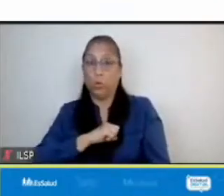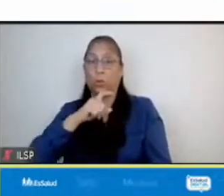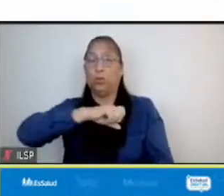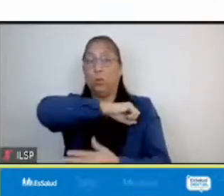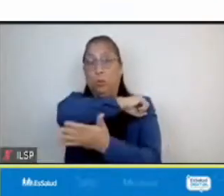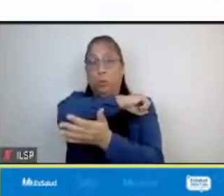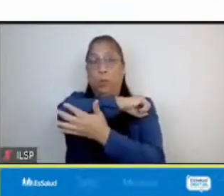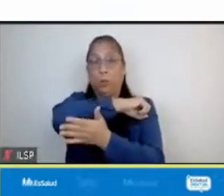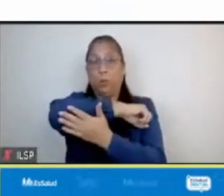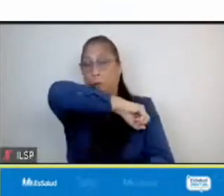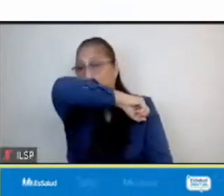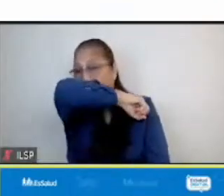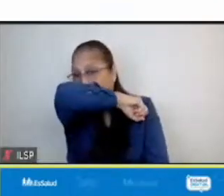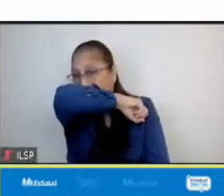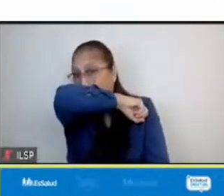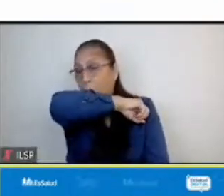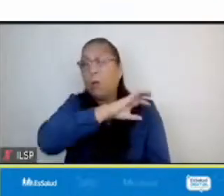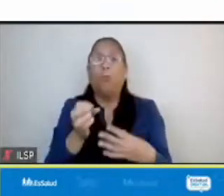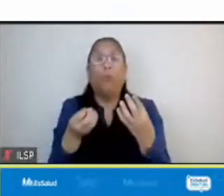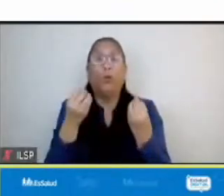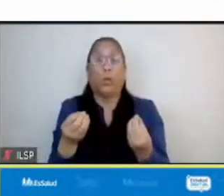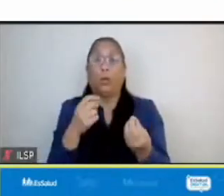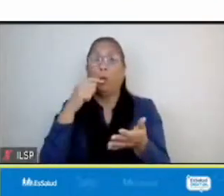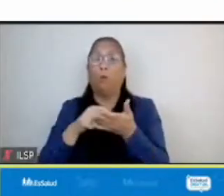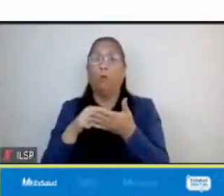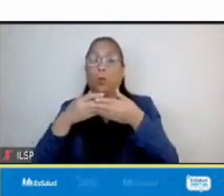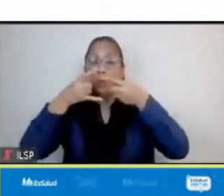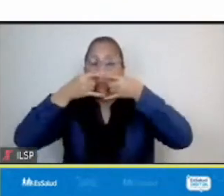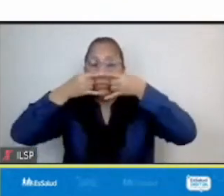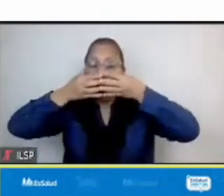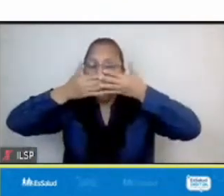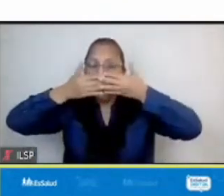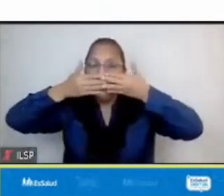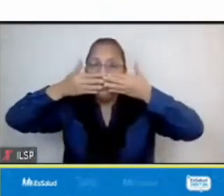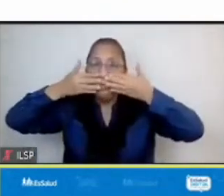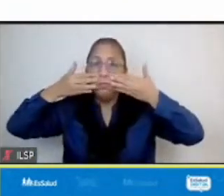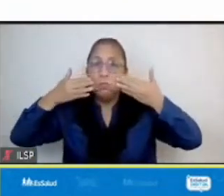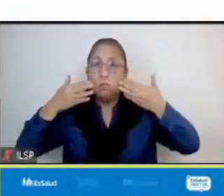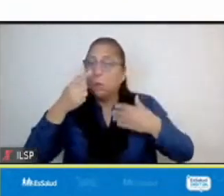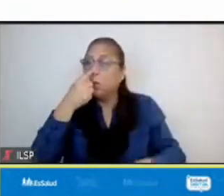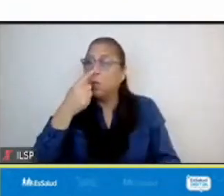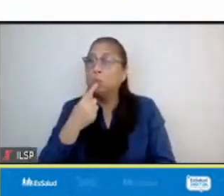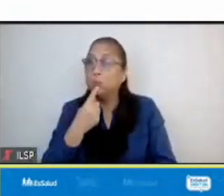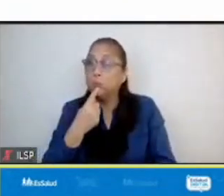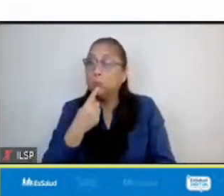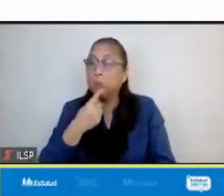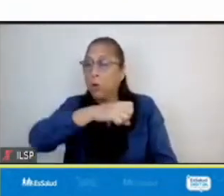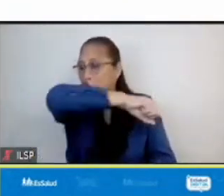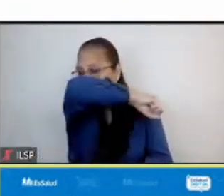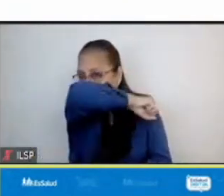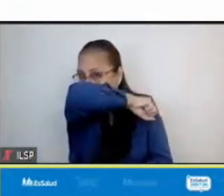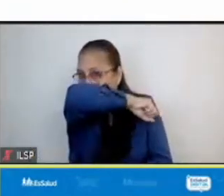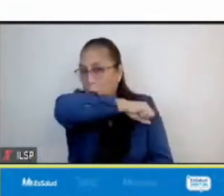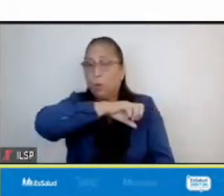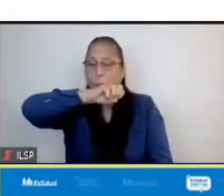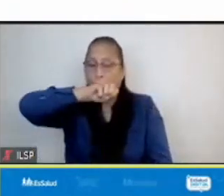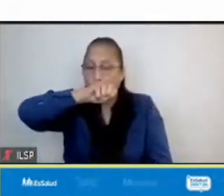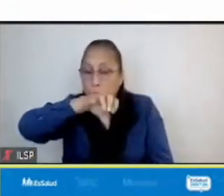qué el antebrazo? Porque al usar el antebrazo te tapas lo que es la nariz y boca, como sale en la imagen, y al estornudar o